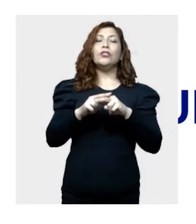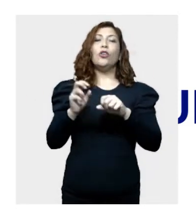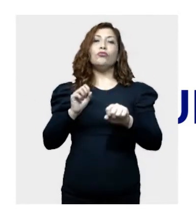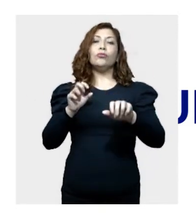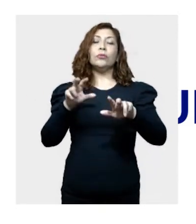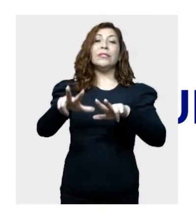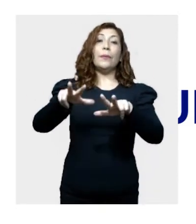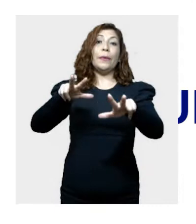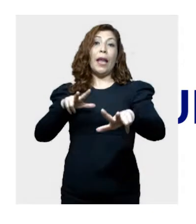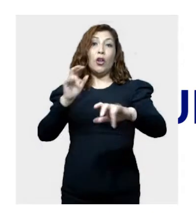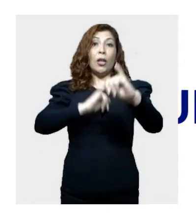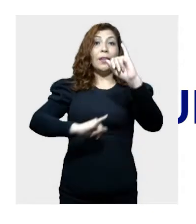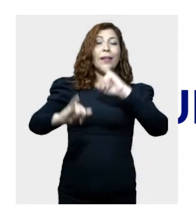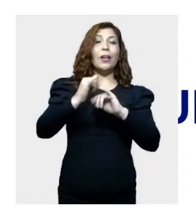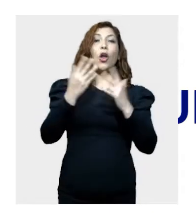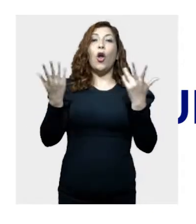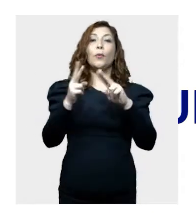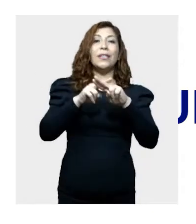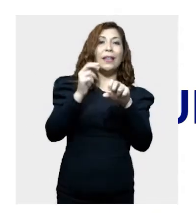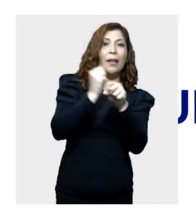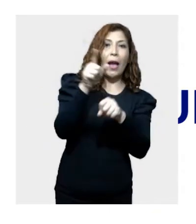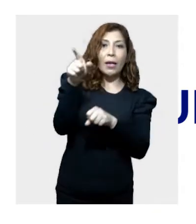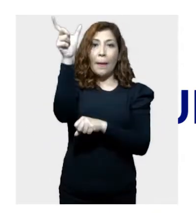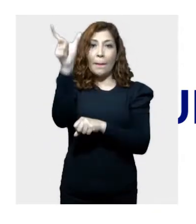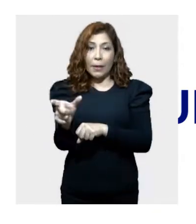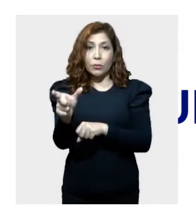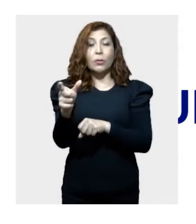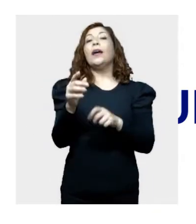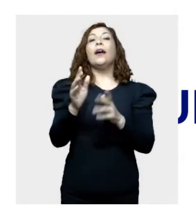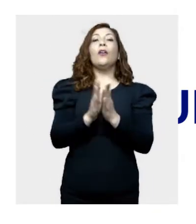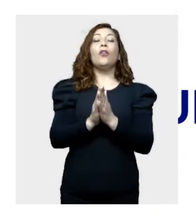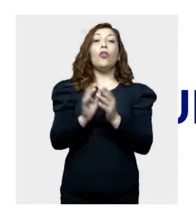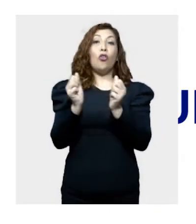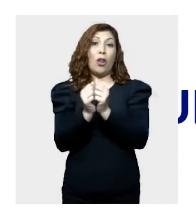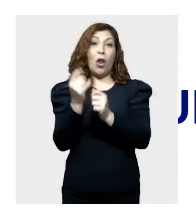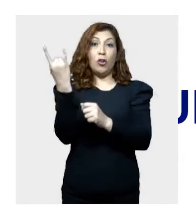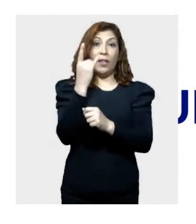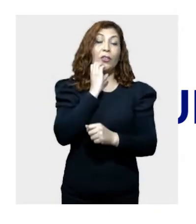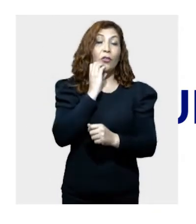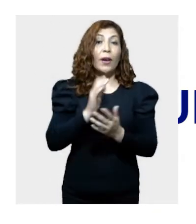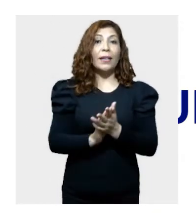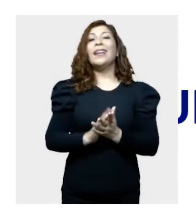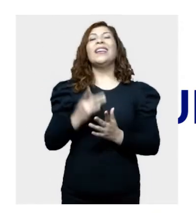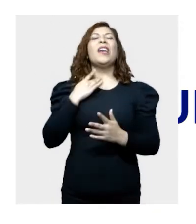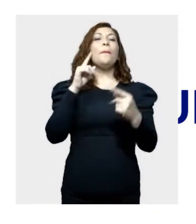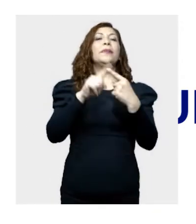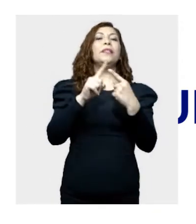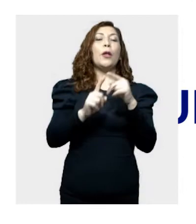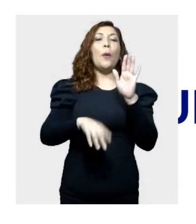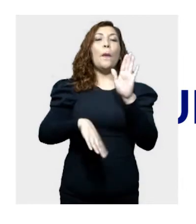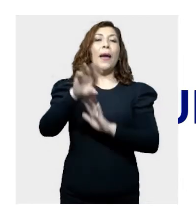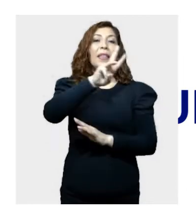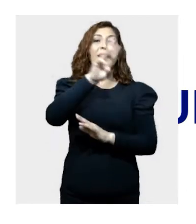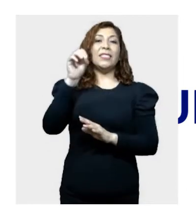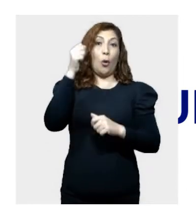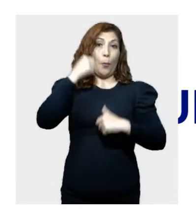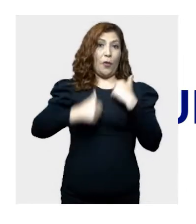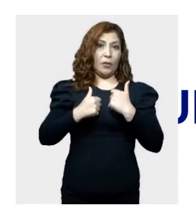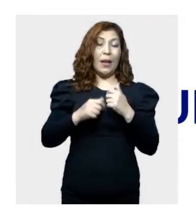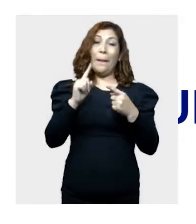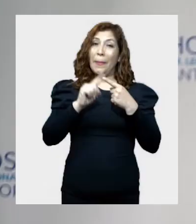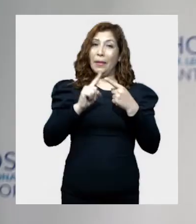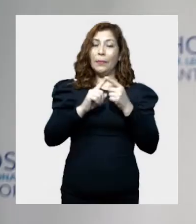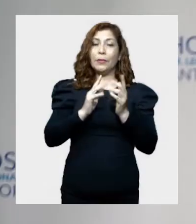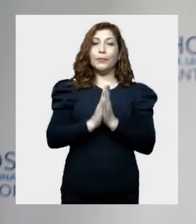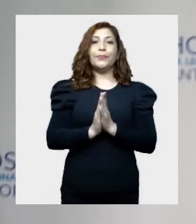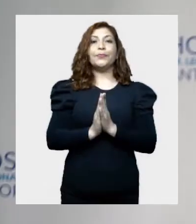online respecto al manejo de estos pacientes en conjunto con la Universidad de Antofagasta, en el que participaron más de 300 profesionales.